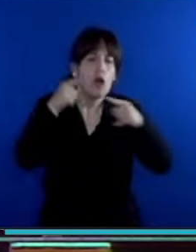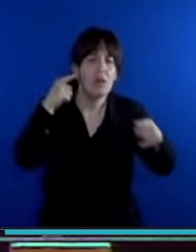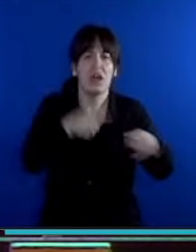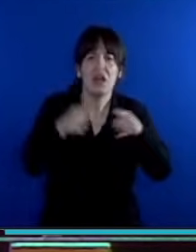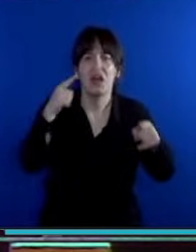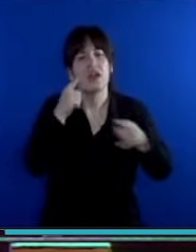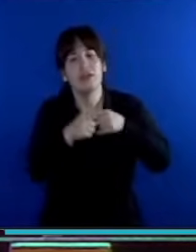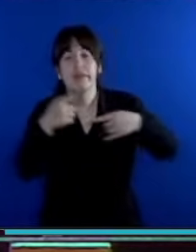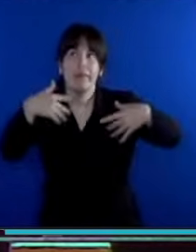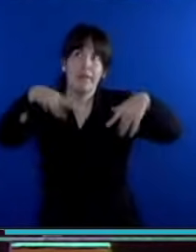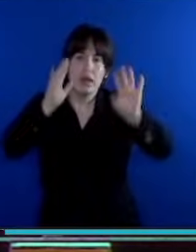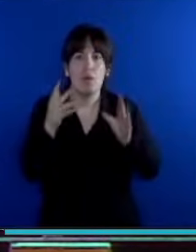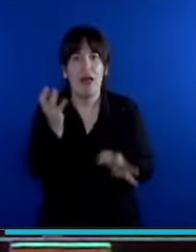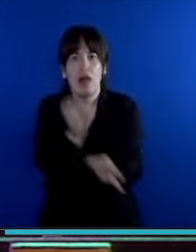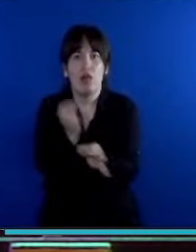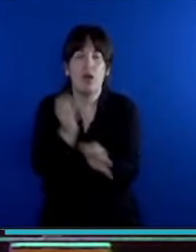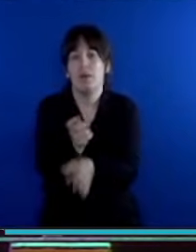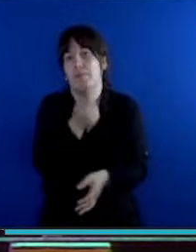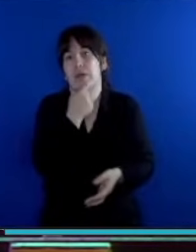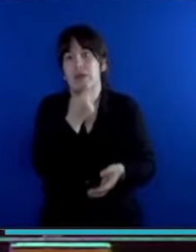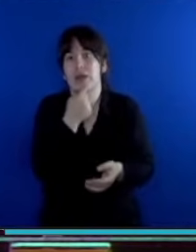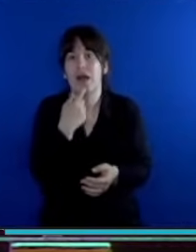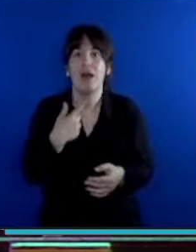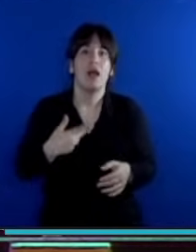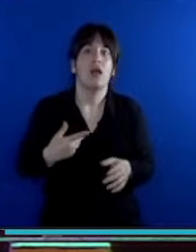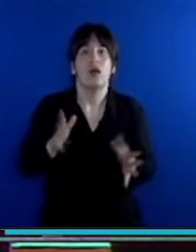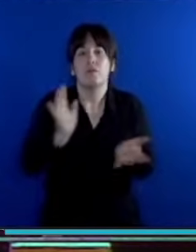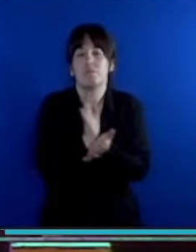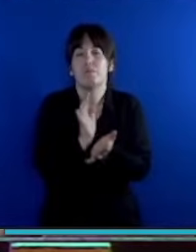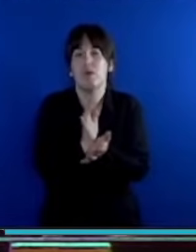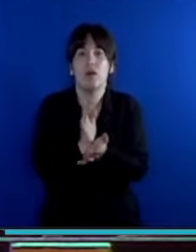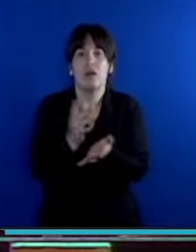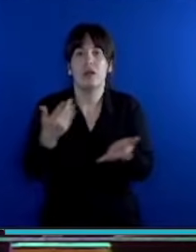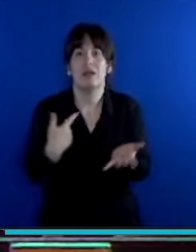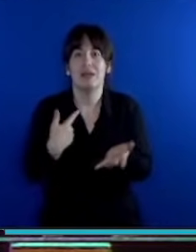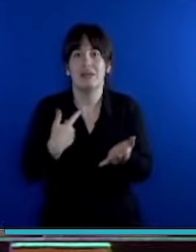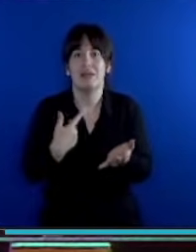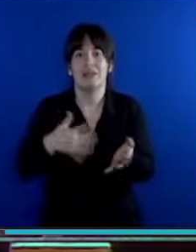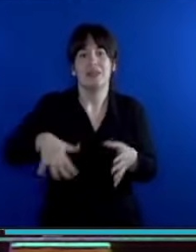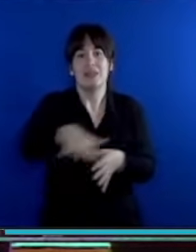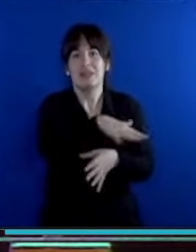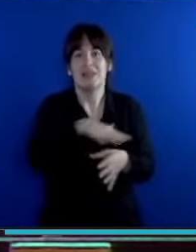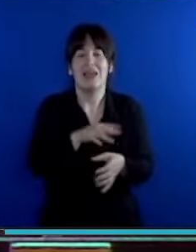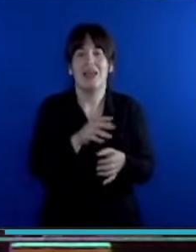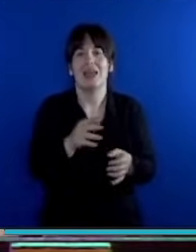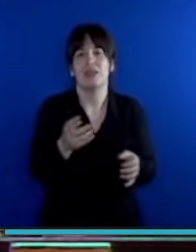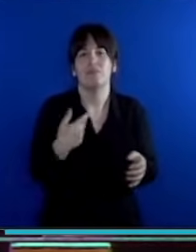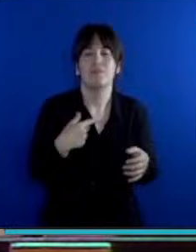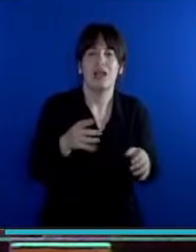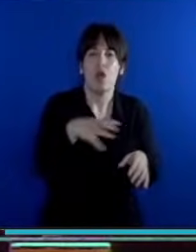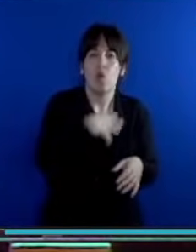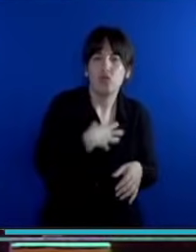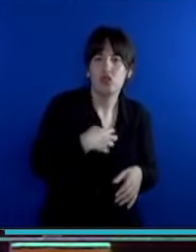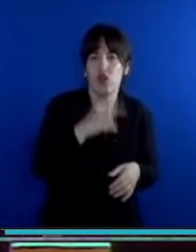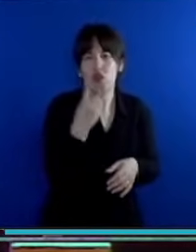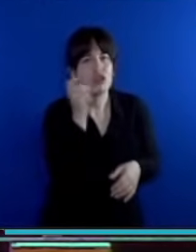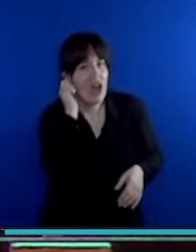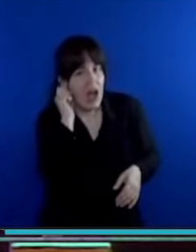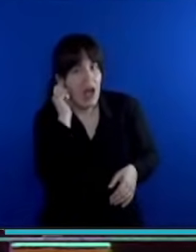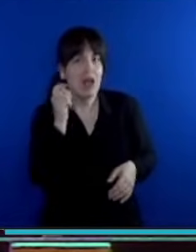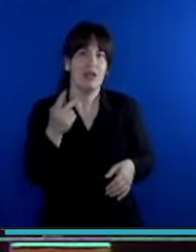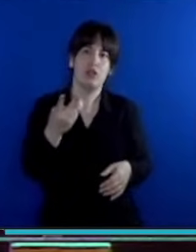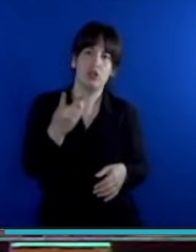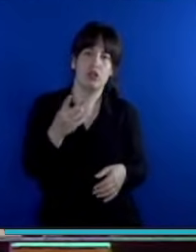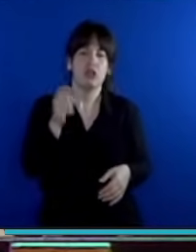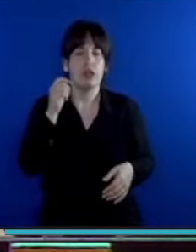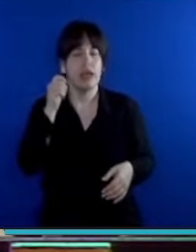para educación como la universalización de la sala de 2, la obligatoriedad de la sala de 3, bueno, un montón